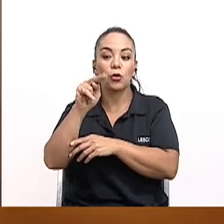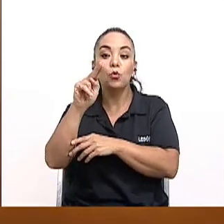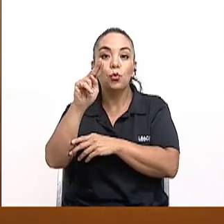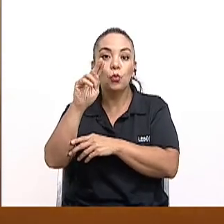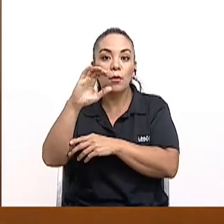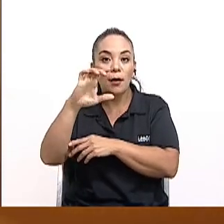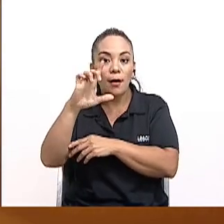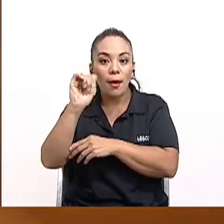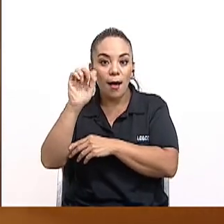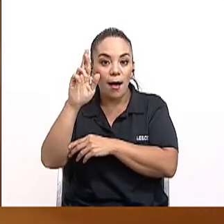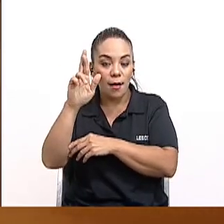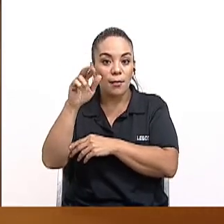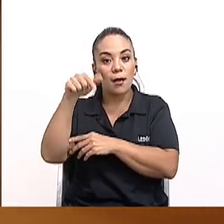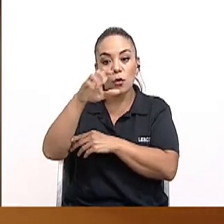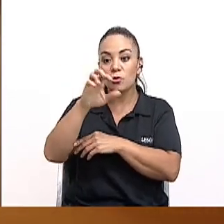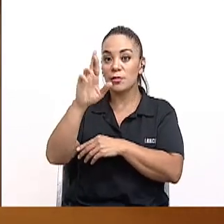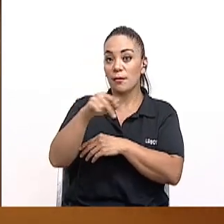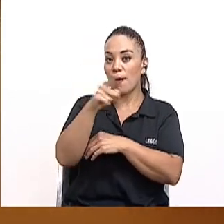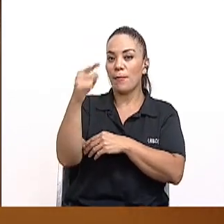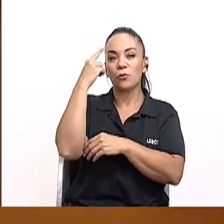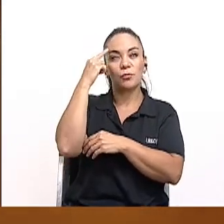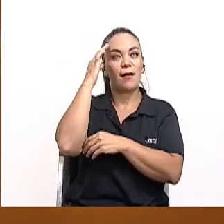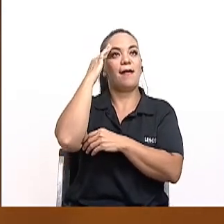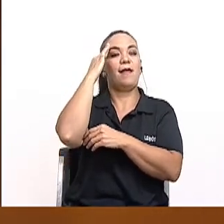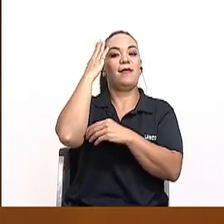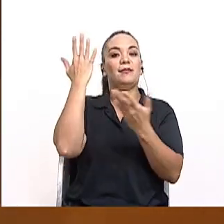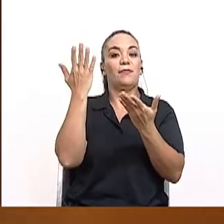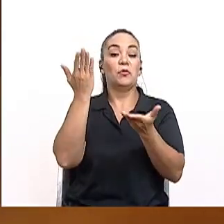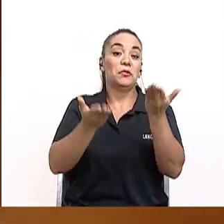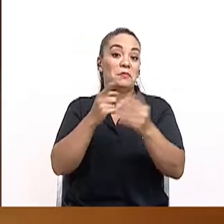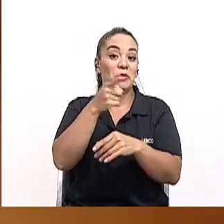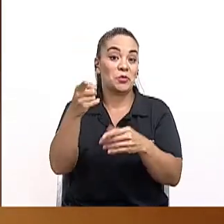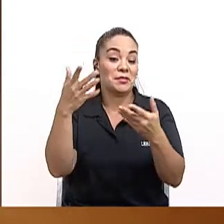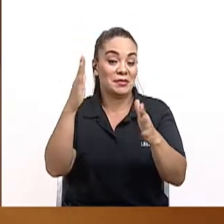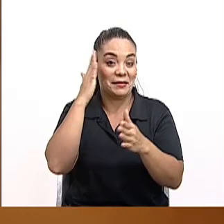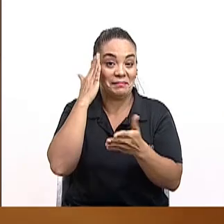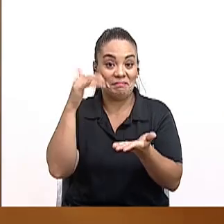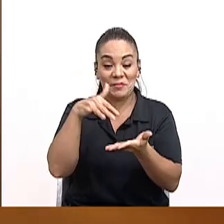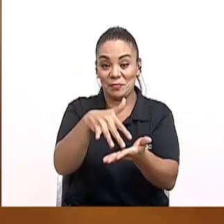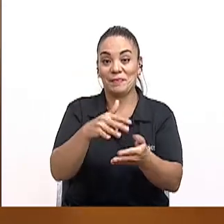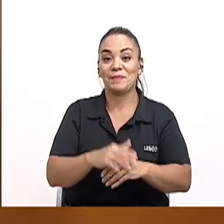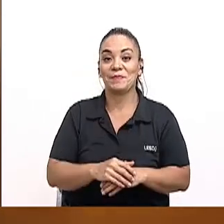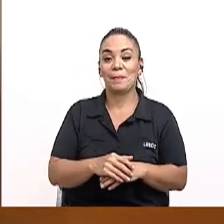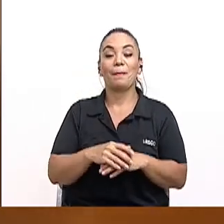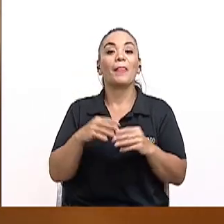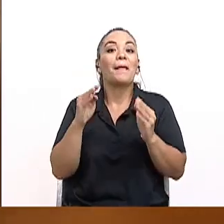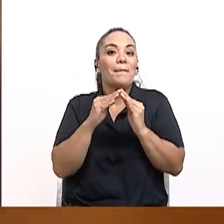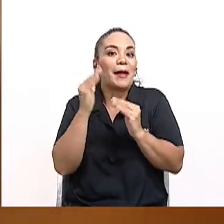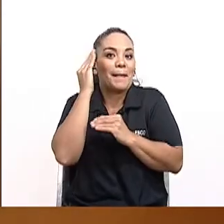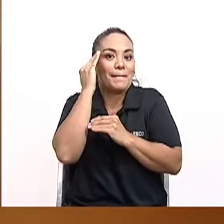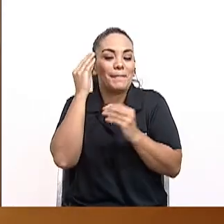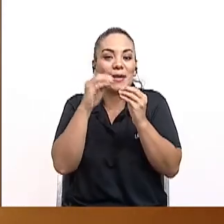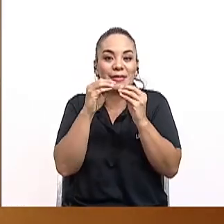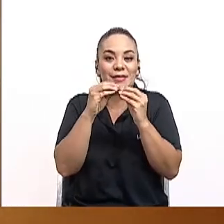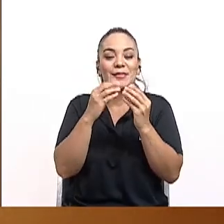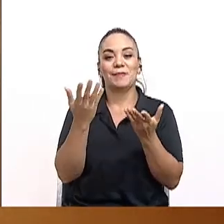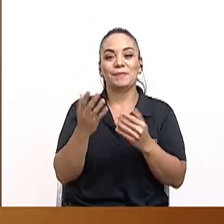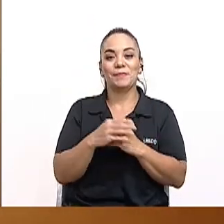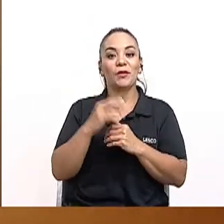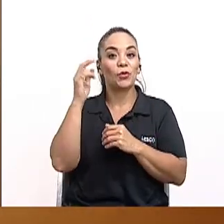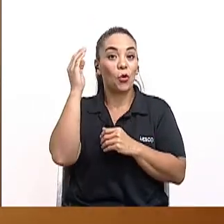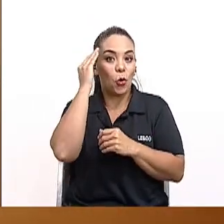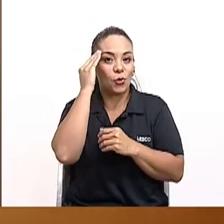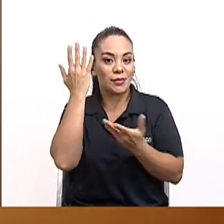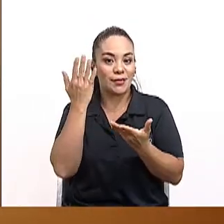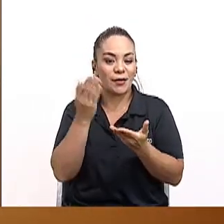Rica, para que ustedes también ya tengan unas ideas o tal vez ya lo estudiaron. Entonces vamos a conocer más sobre esos aportes y para qué nos